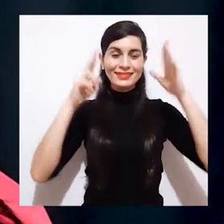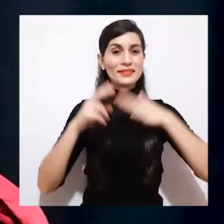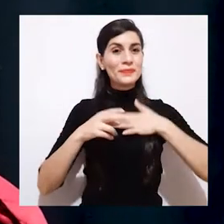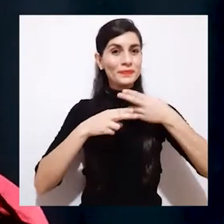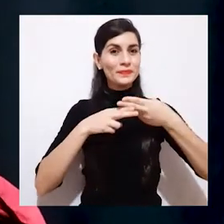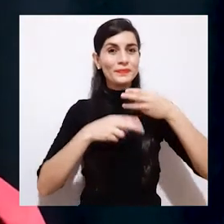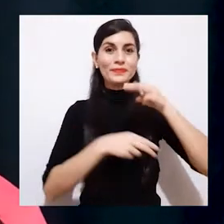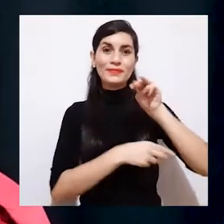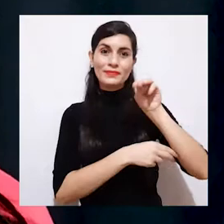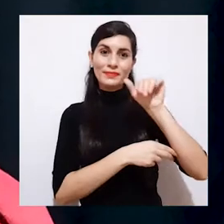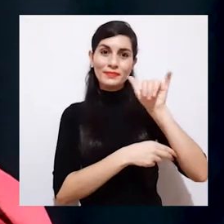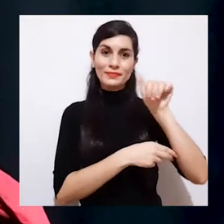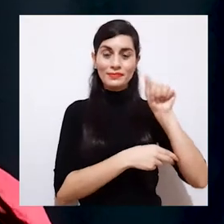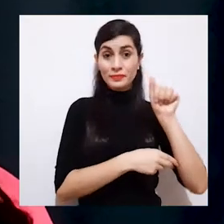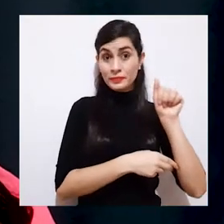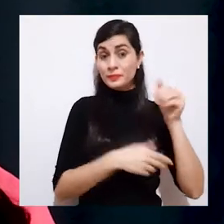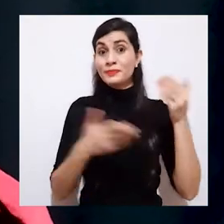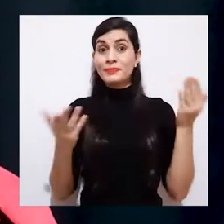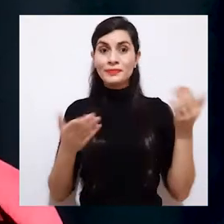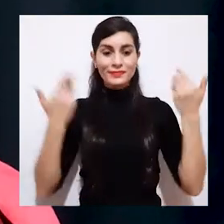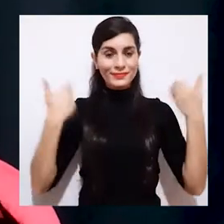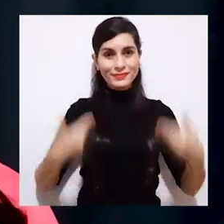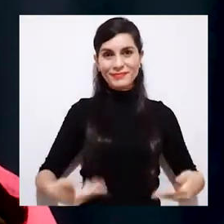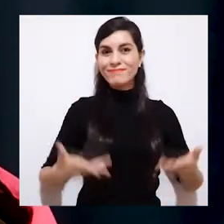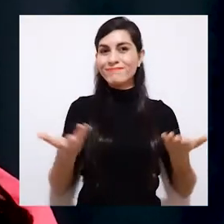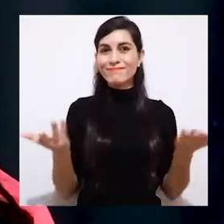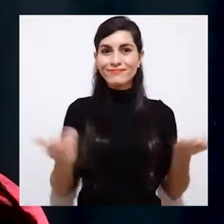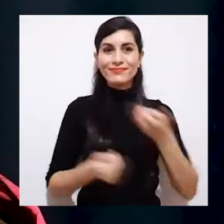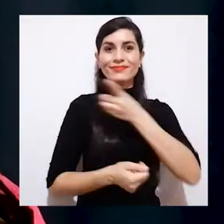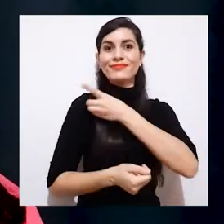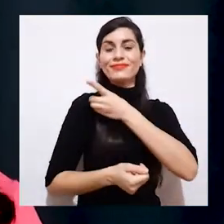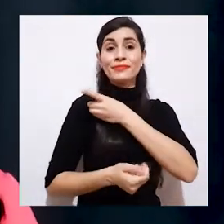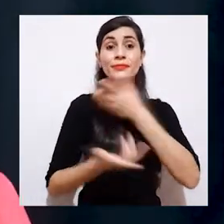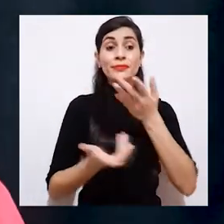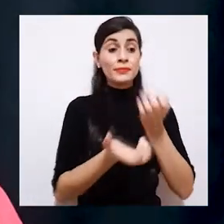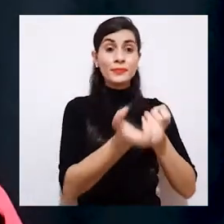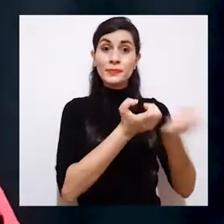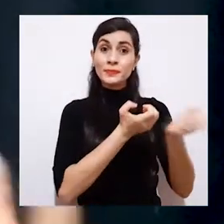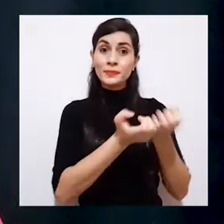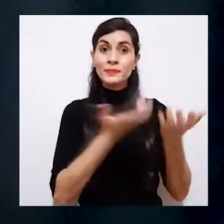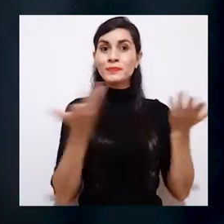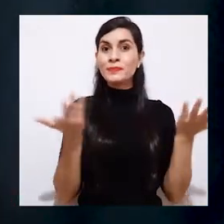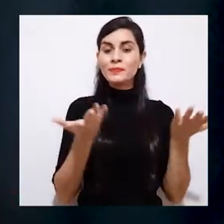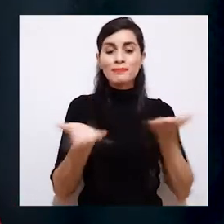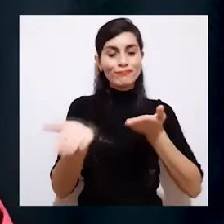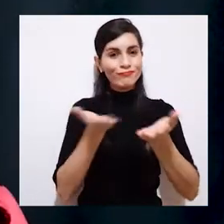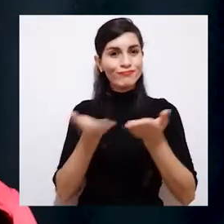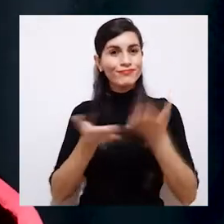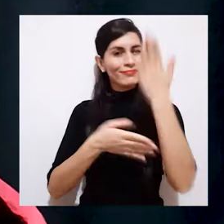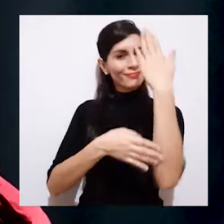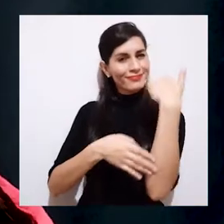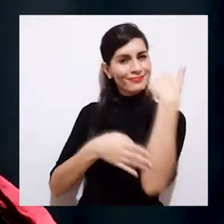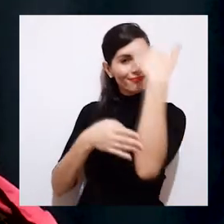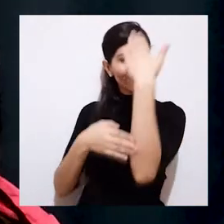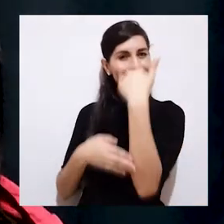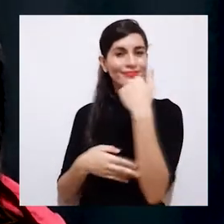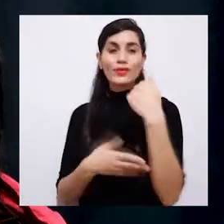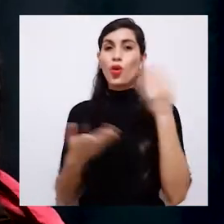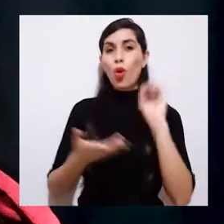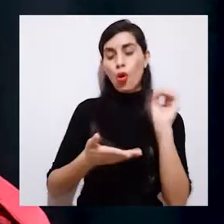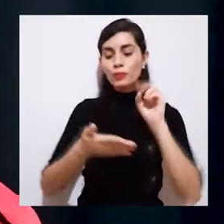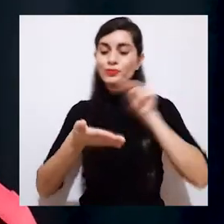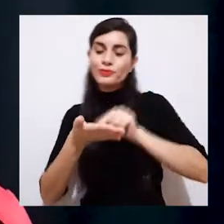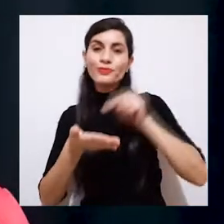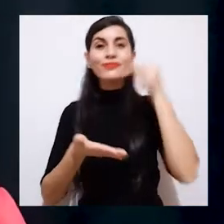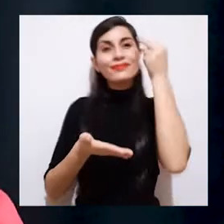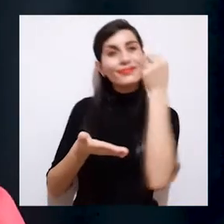todos, soy Maya Meléndez, directora y fundadora de Royal Makeup Boutique, una compañía en la cual nosotros nos dedicamos a dar el servicio de maquillaje, así mismo como a capacitar